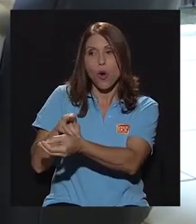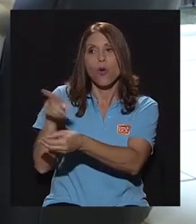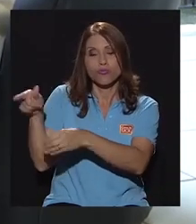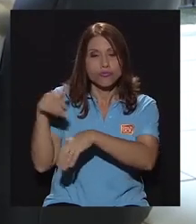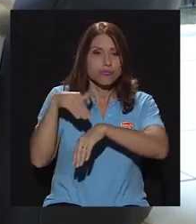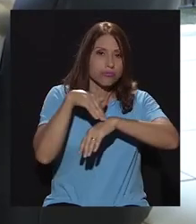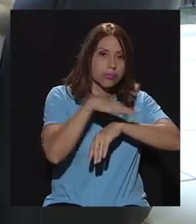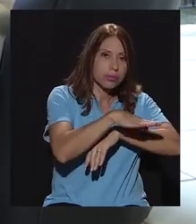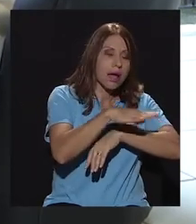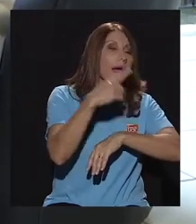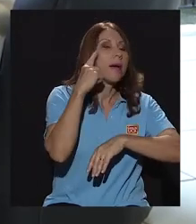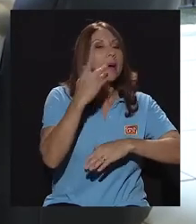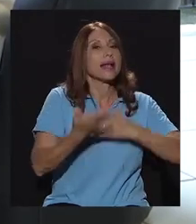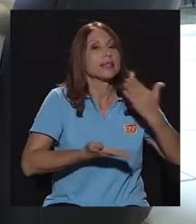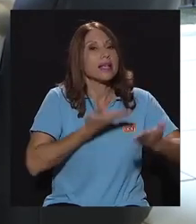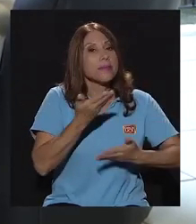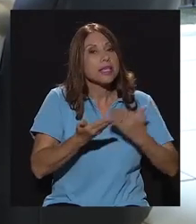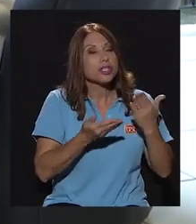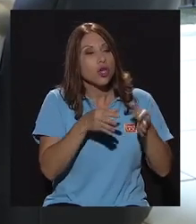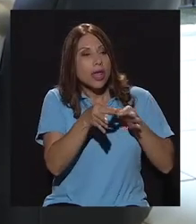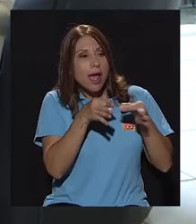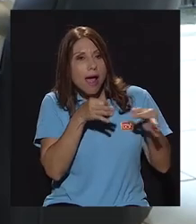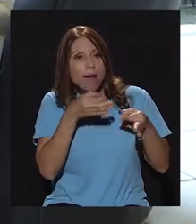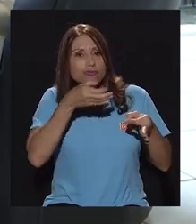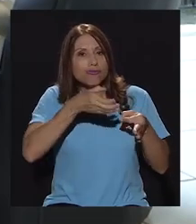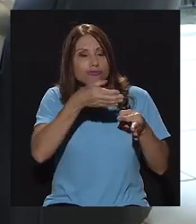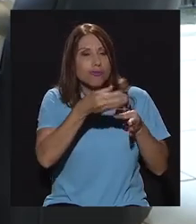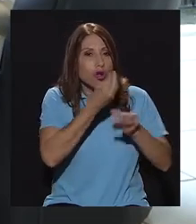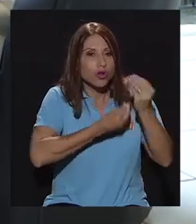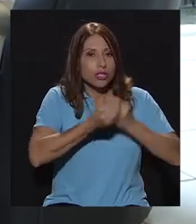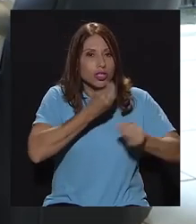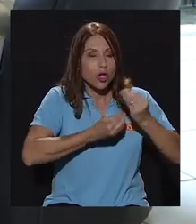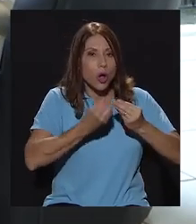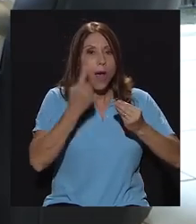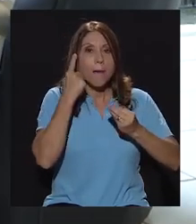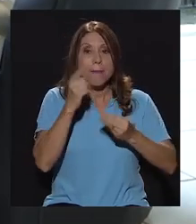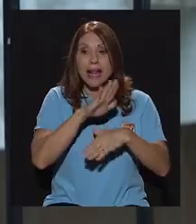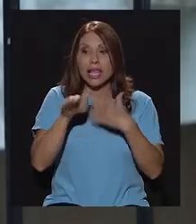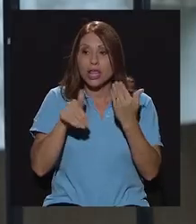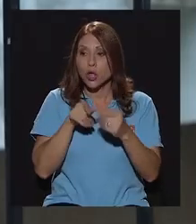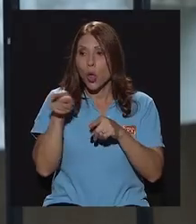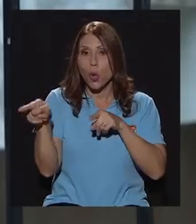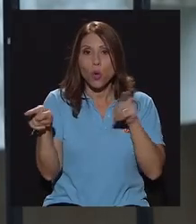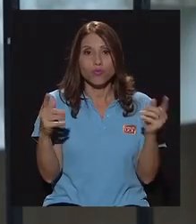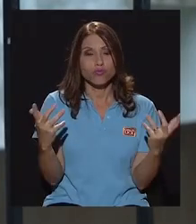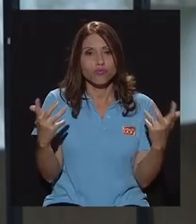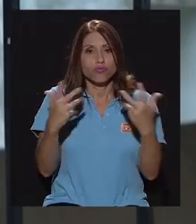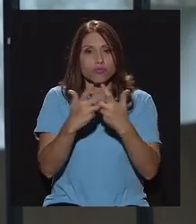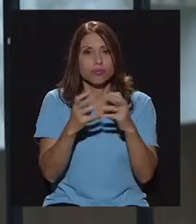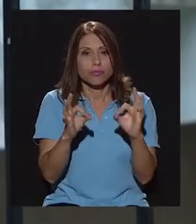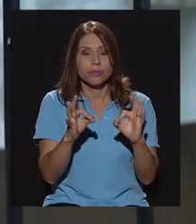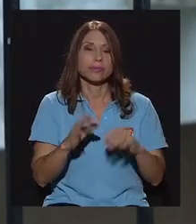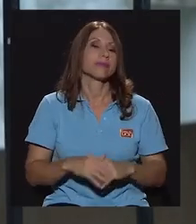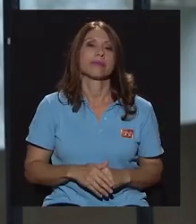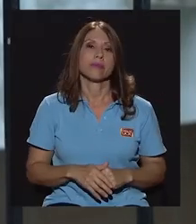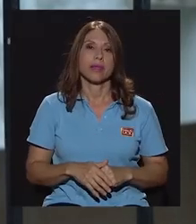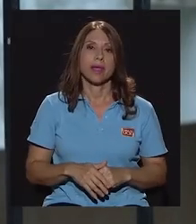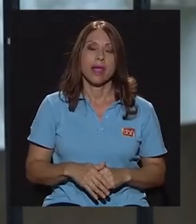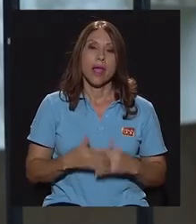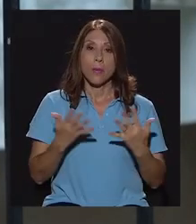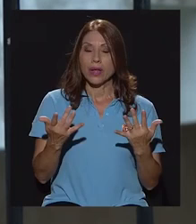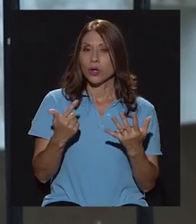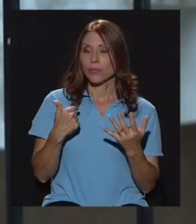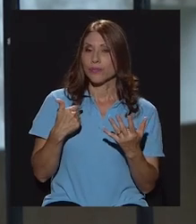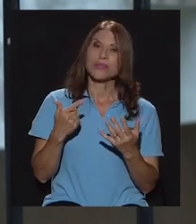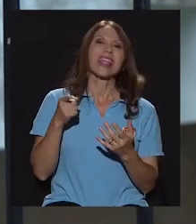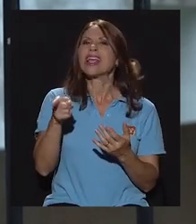está diagnosticando al servicio de nutrición para que vayan de la mano adecuando esa alimentación. Marcela, yo quería hacer